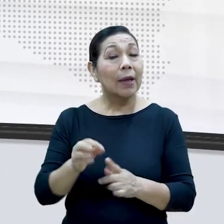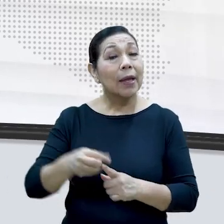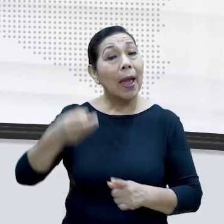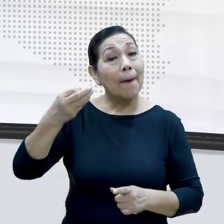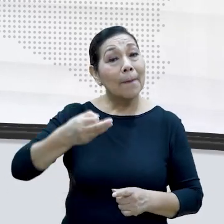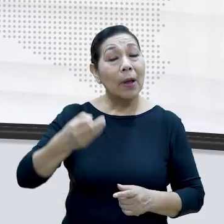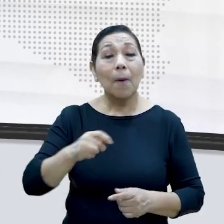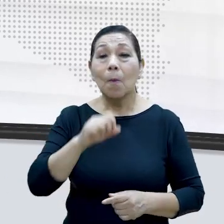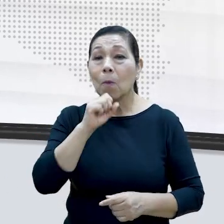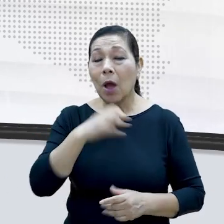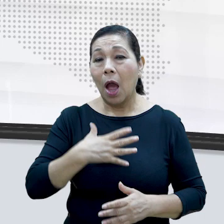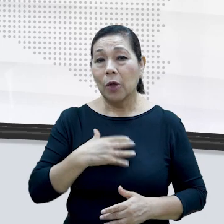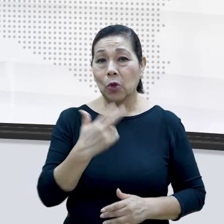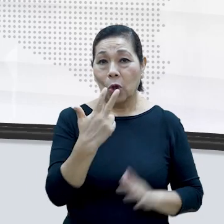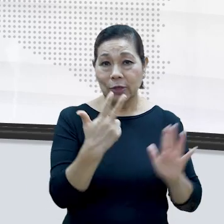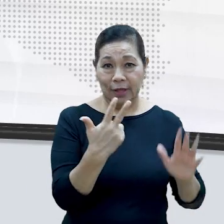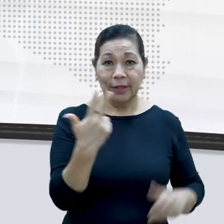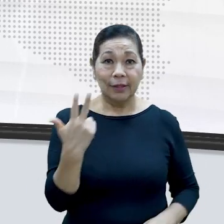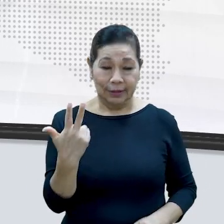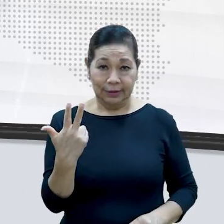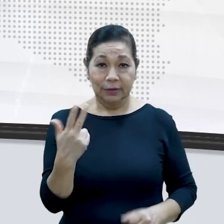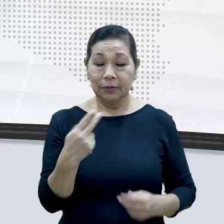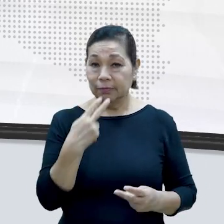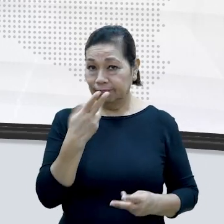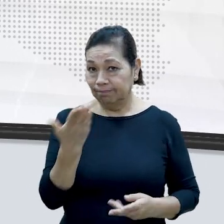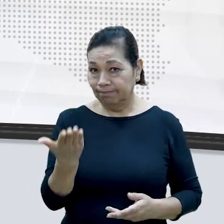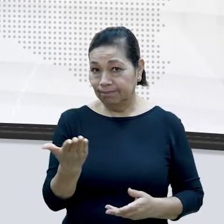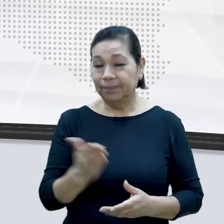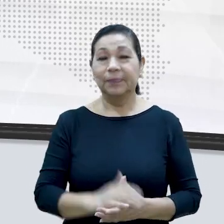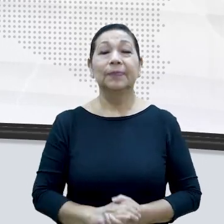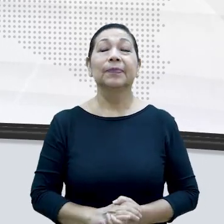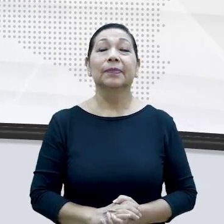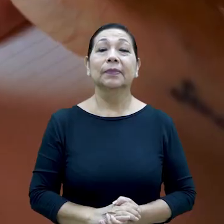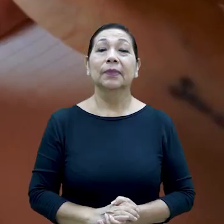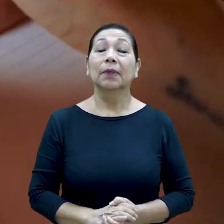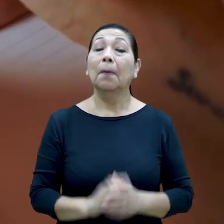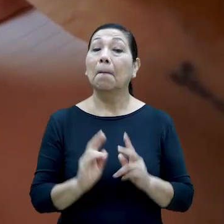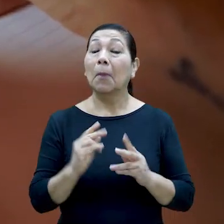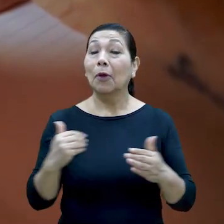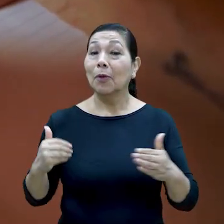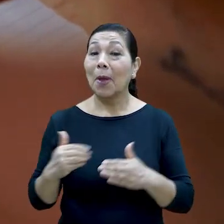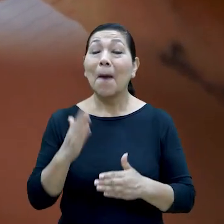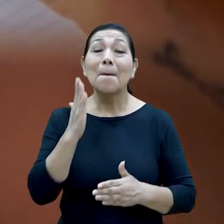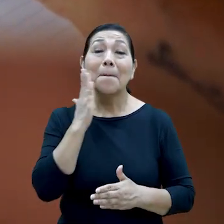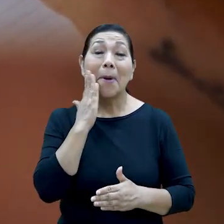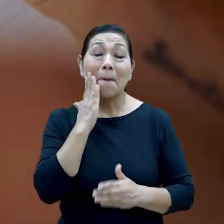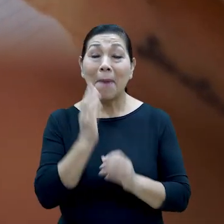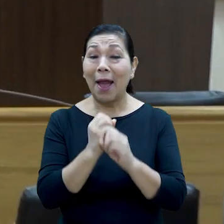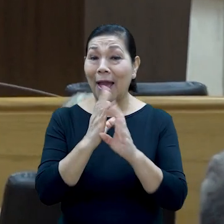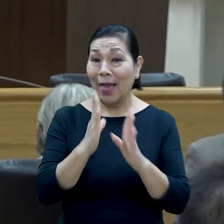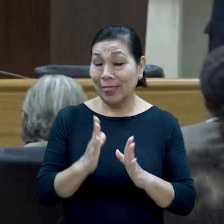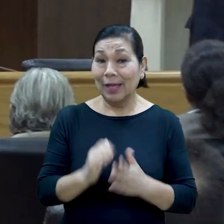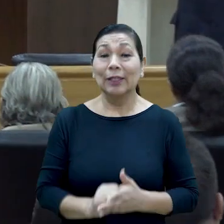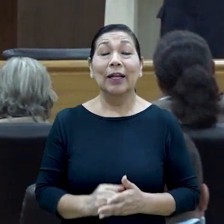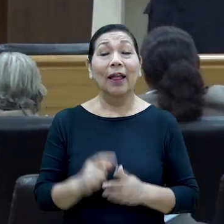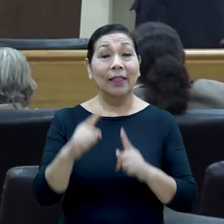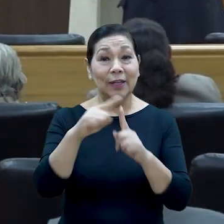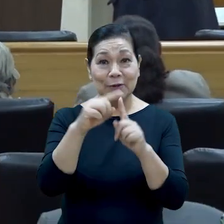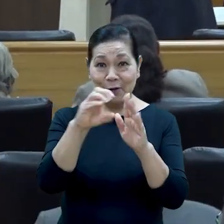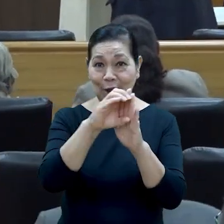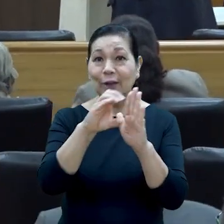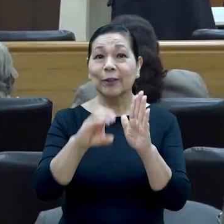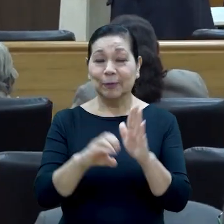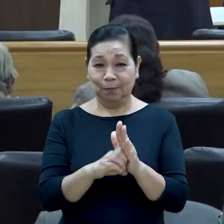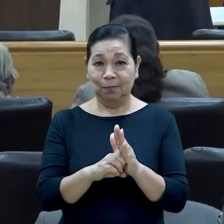proporcional especial a anciana de 83 años. A continuación, los detalles. En vísperas del Día de la Madre, la Sala Segunda del